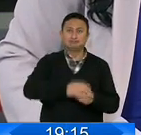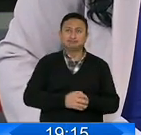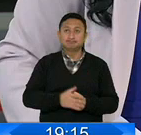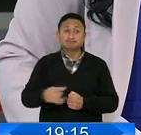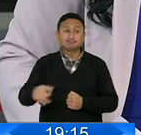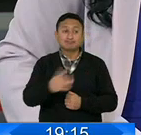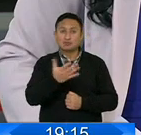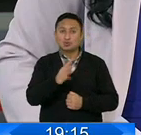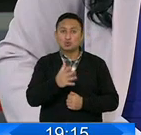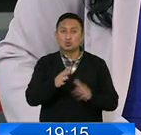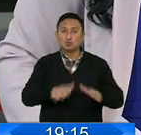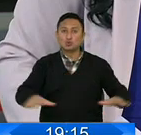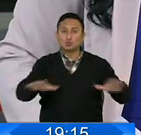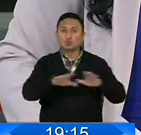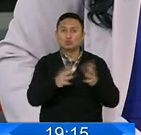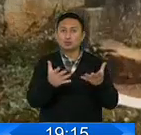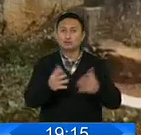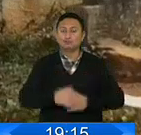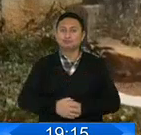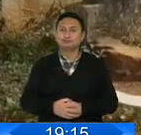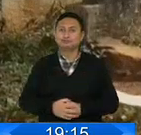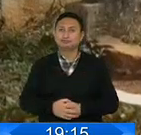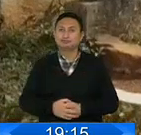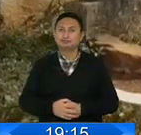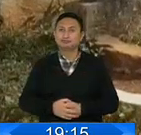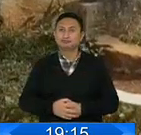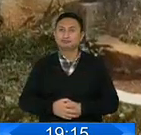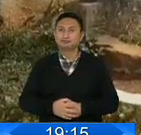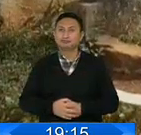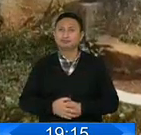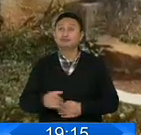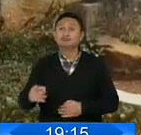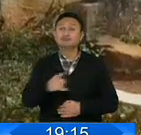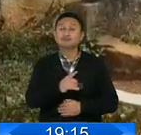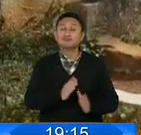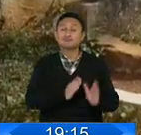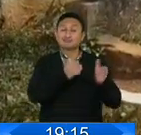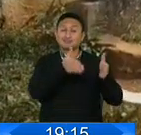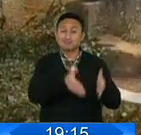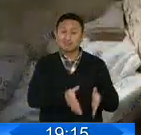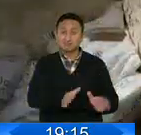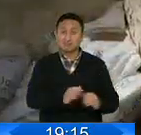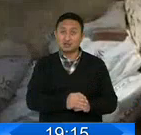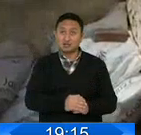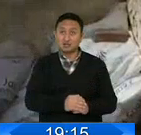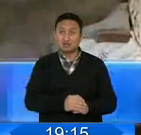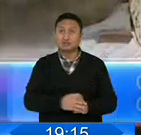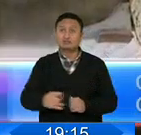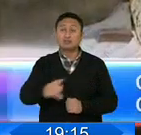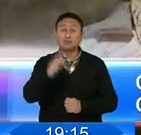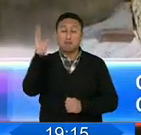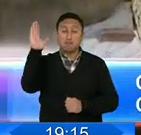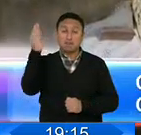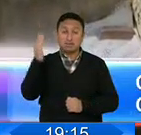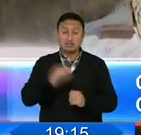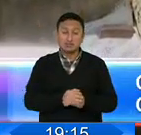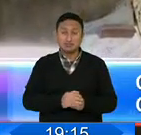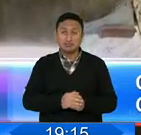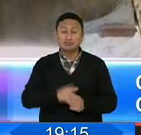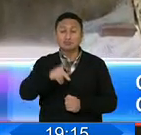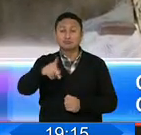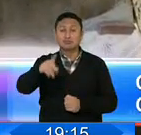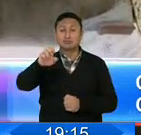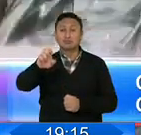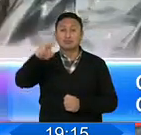no hay espacio. Es el cementerio municipal de la ciudad de Vitoria de Santo Antão, en el estado brasileño de